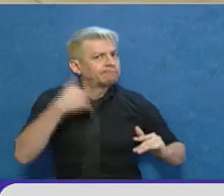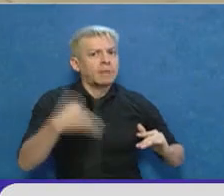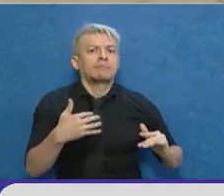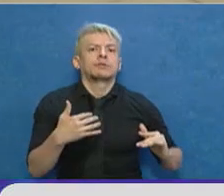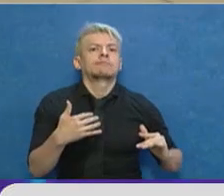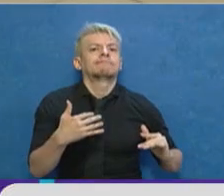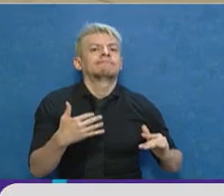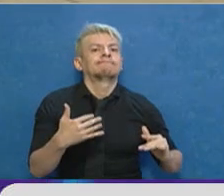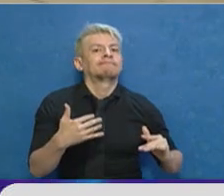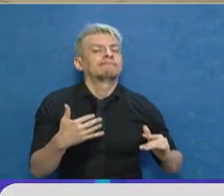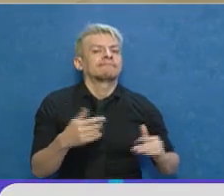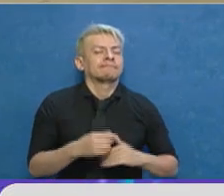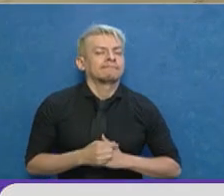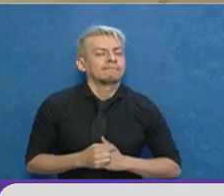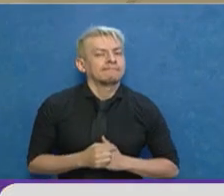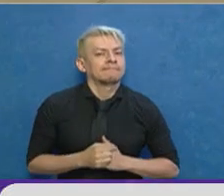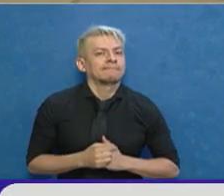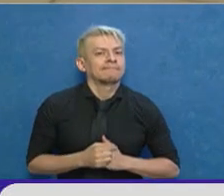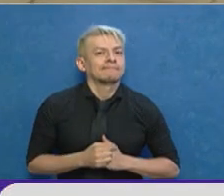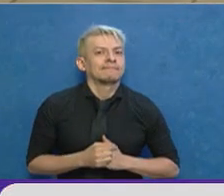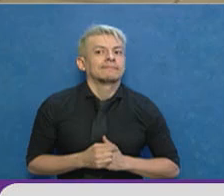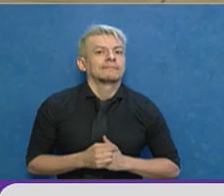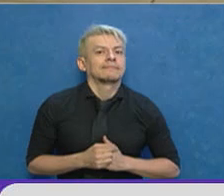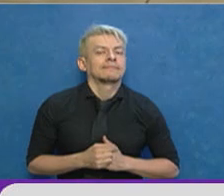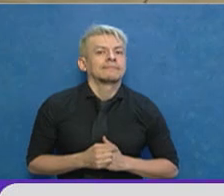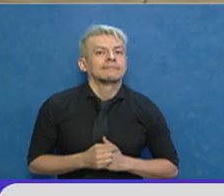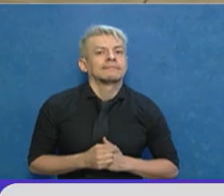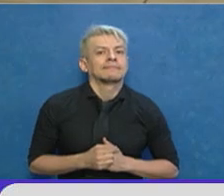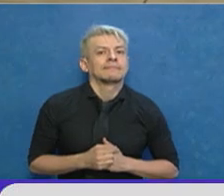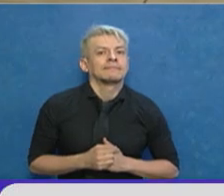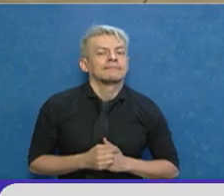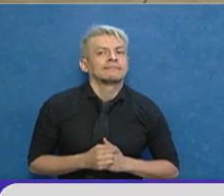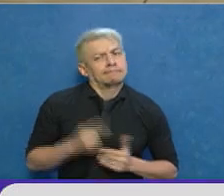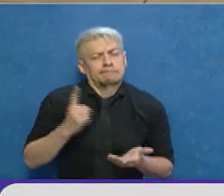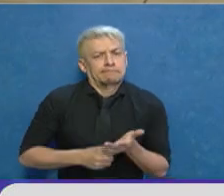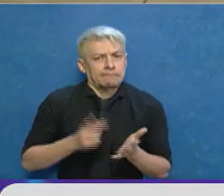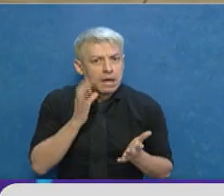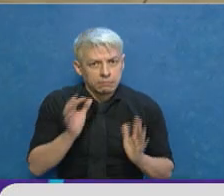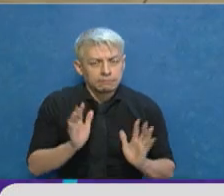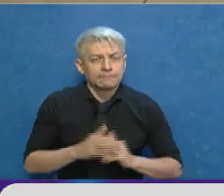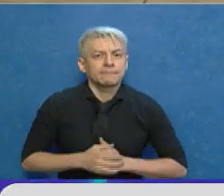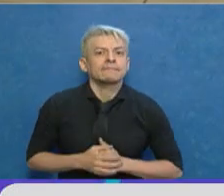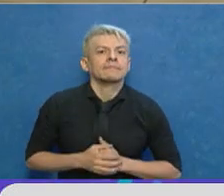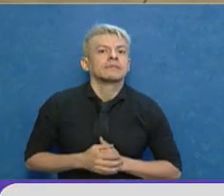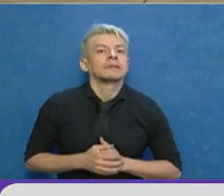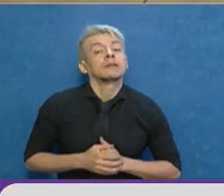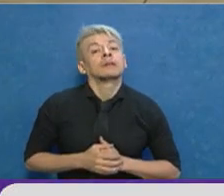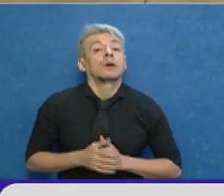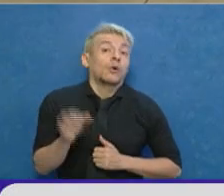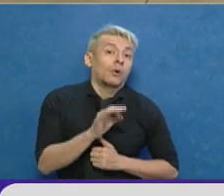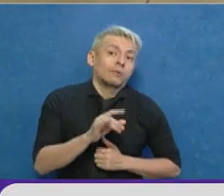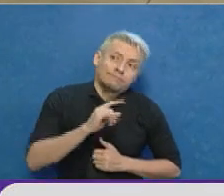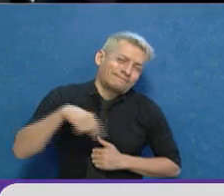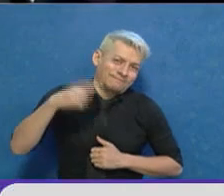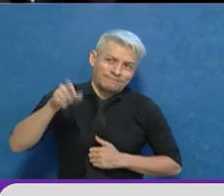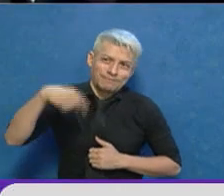toma las medidas de urgencia que haya que llevar adelante. El resto lo deriva. Quiero